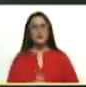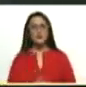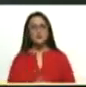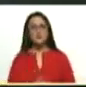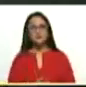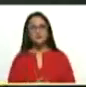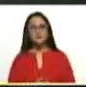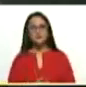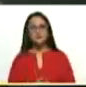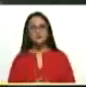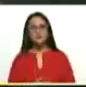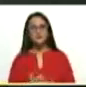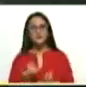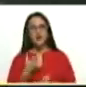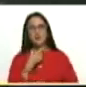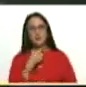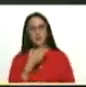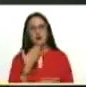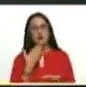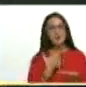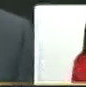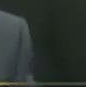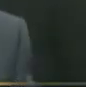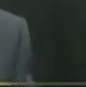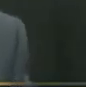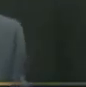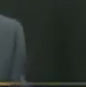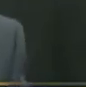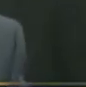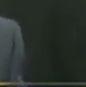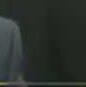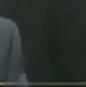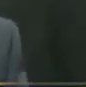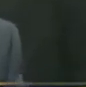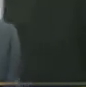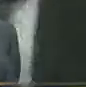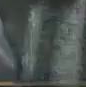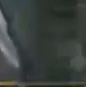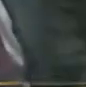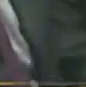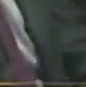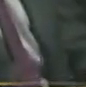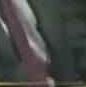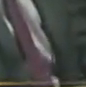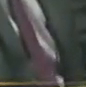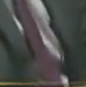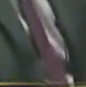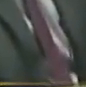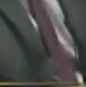empresarias, primero me gustaría agradecer a su excelencia para